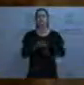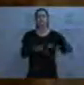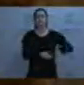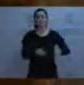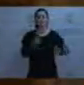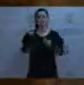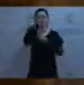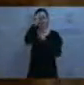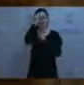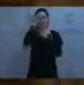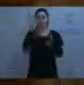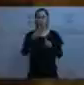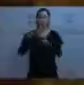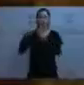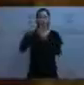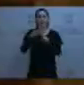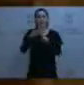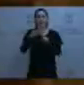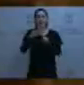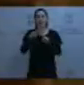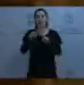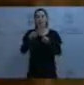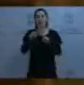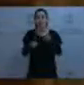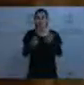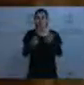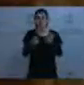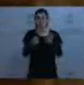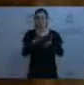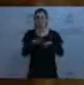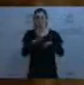que no se cumple el objetivo de producir